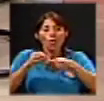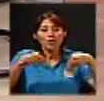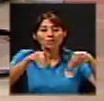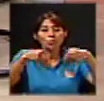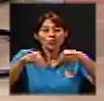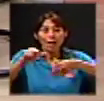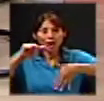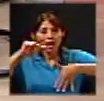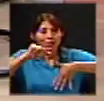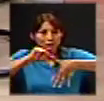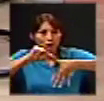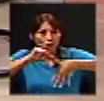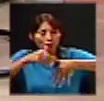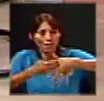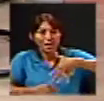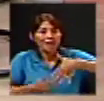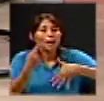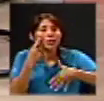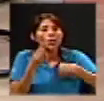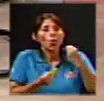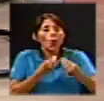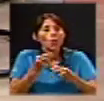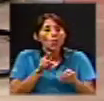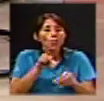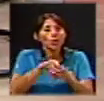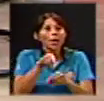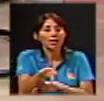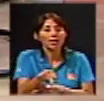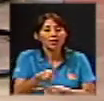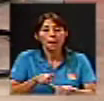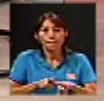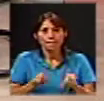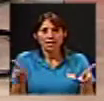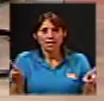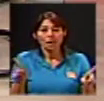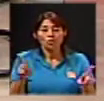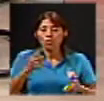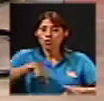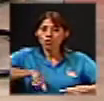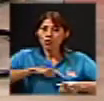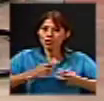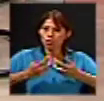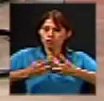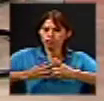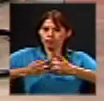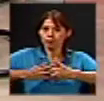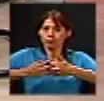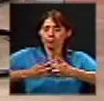nuestra participación de mercado ahí. Pero, ¿cómo se llama? Pero nuestro motor como tal